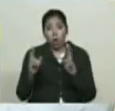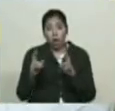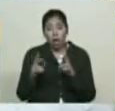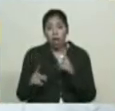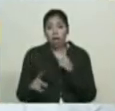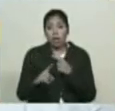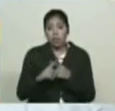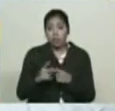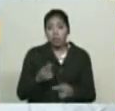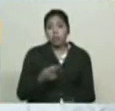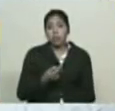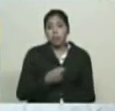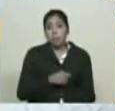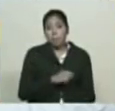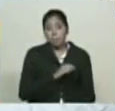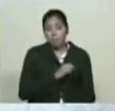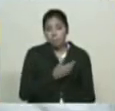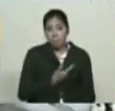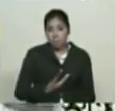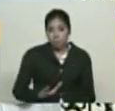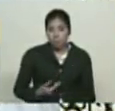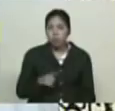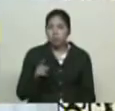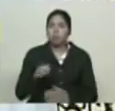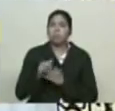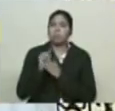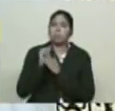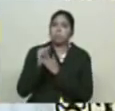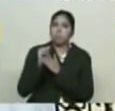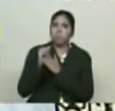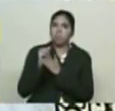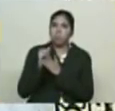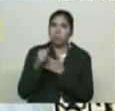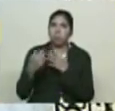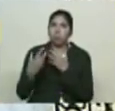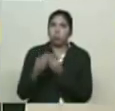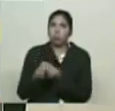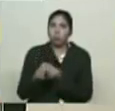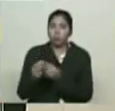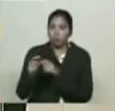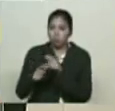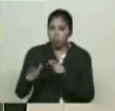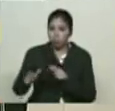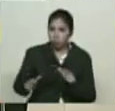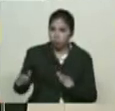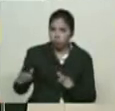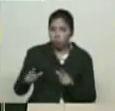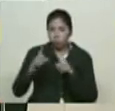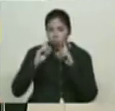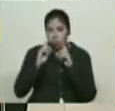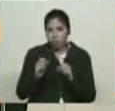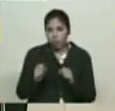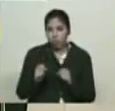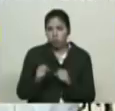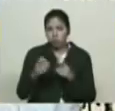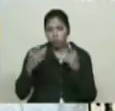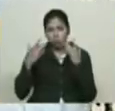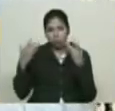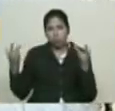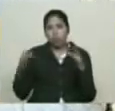Rodríguez Zapatero encabece esa delegación junto a un grupo de personalidades, expertos del